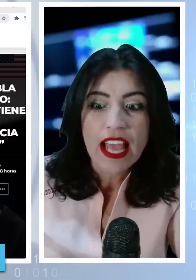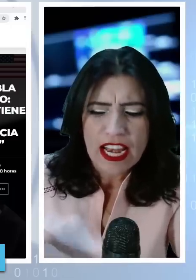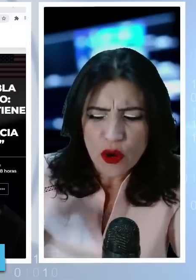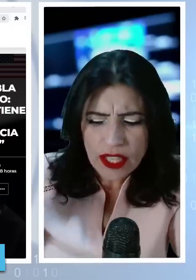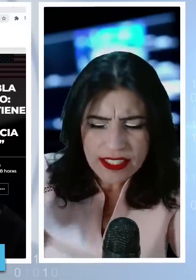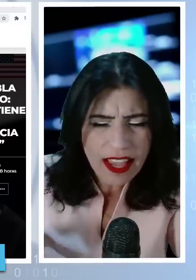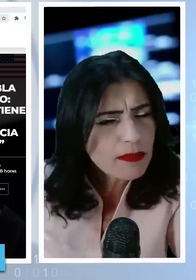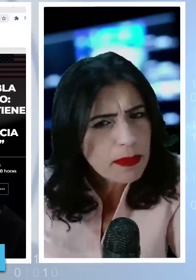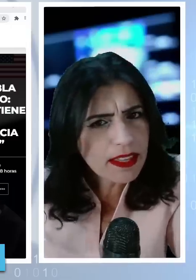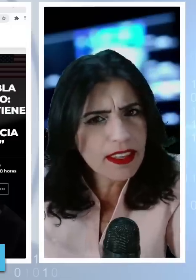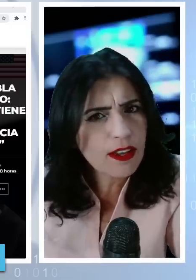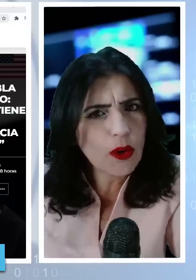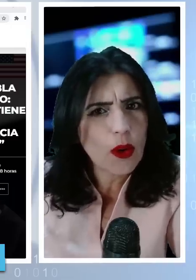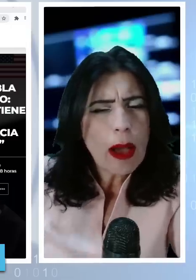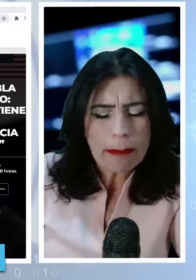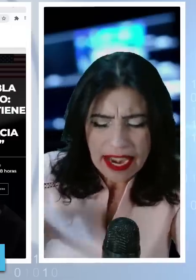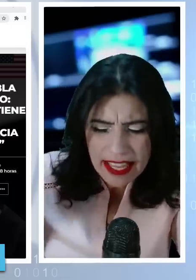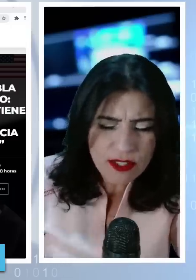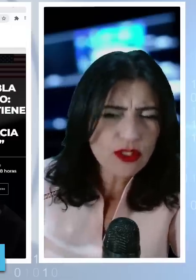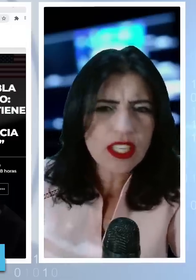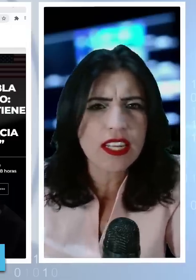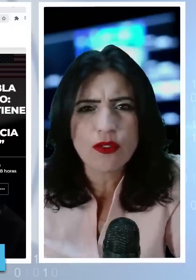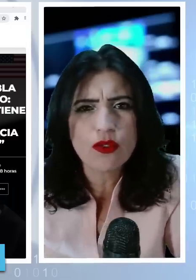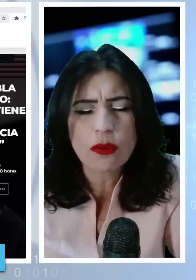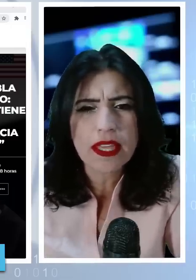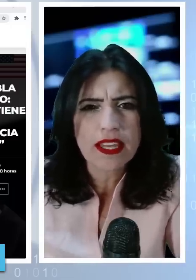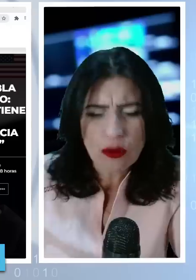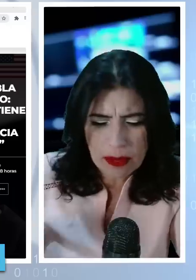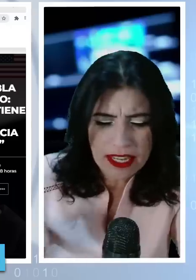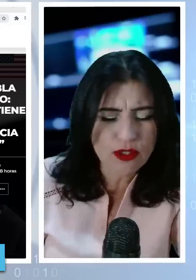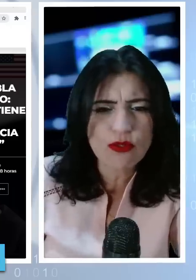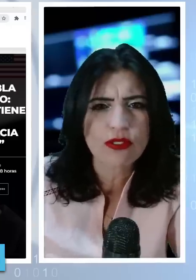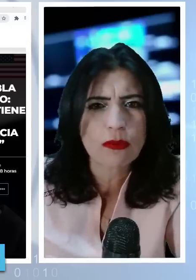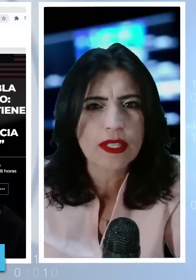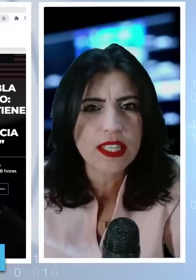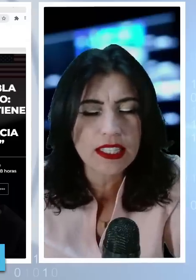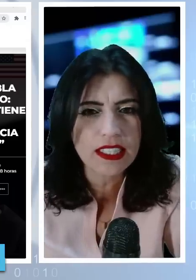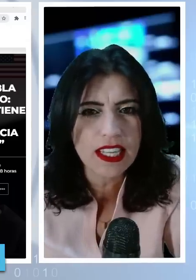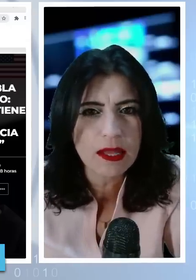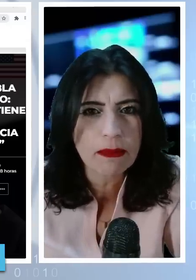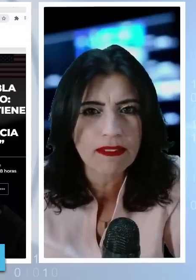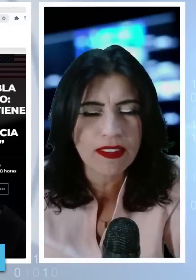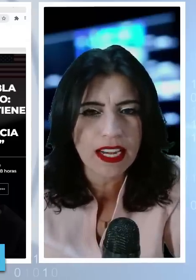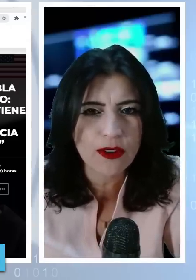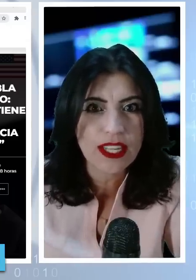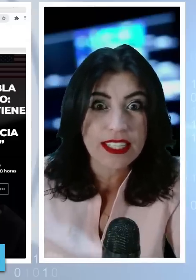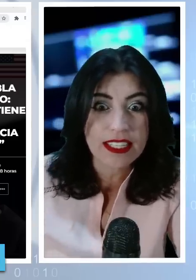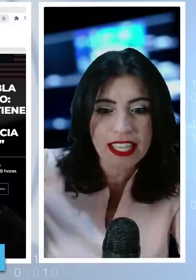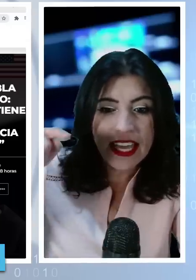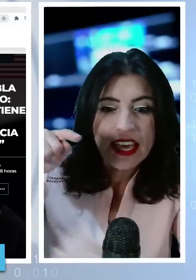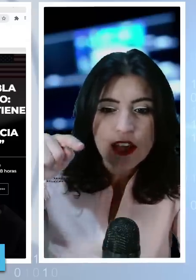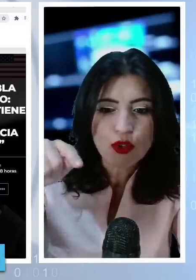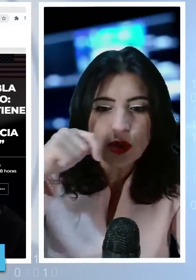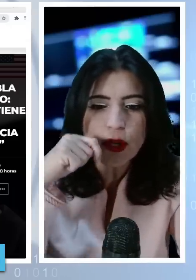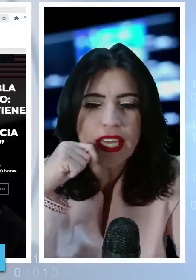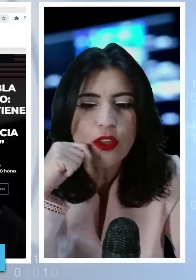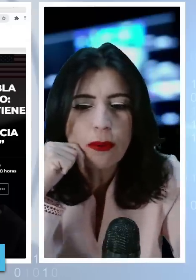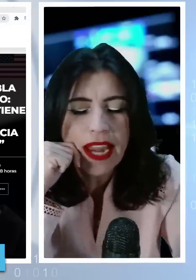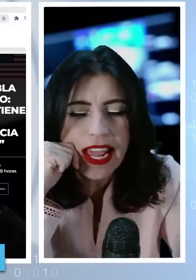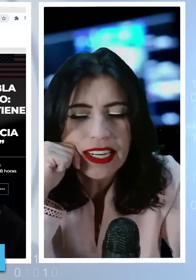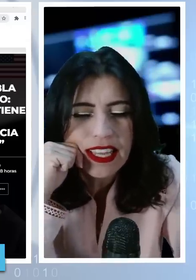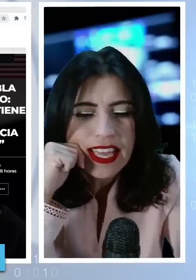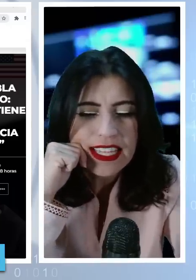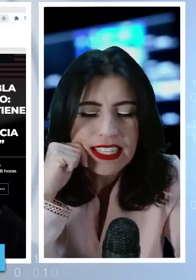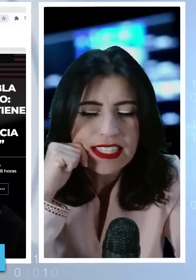lo que se haga en México para eso tienen un gobierno para eso nuestro presidente tiene pantalones Así que tuvo